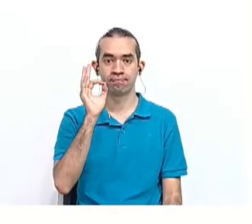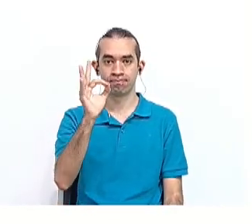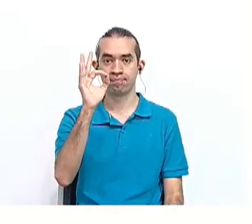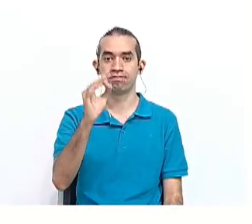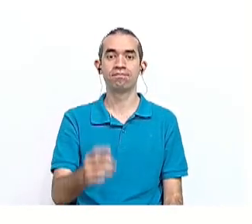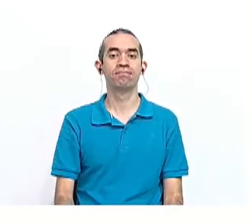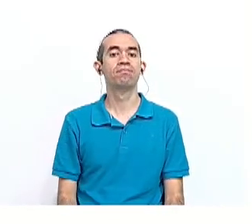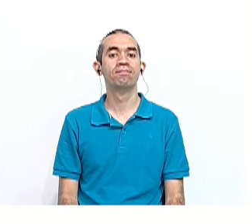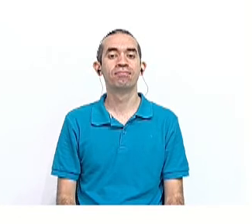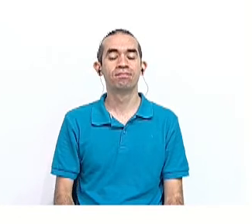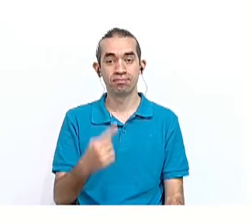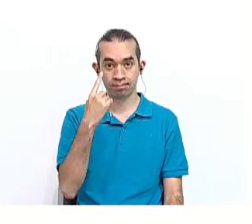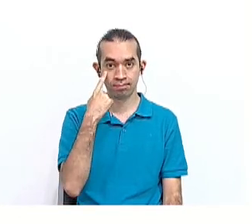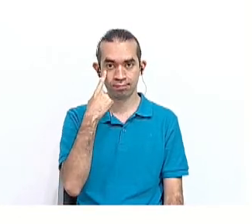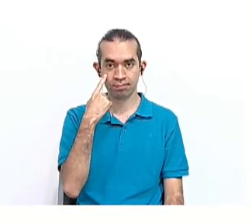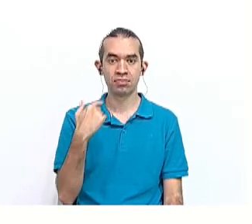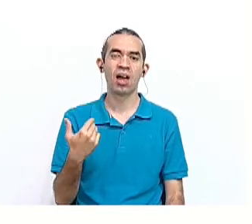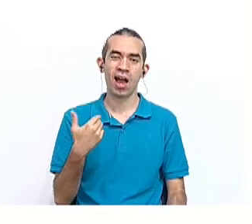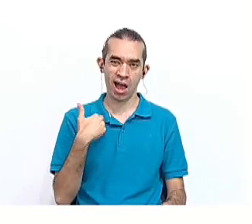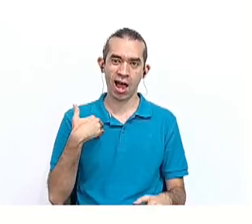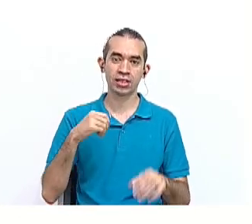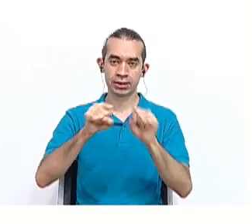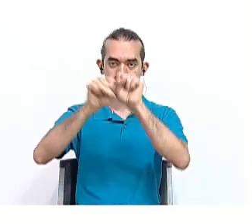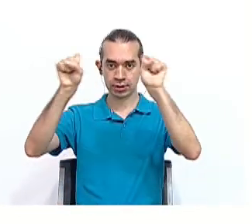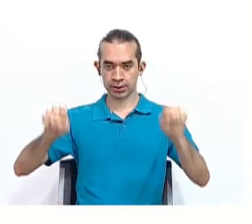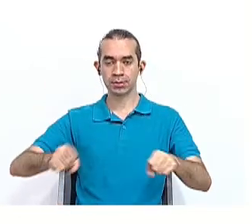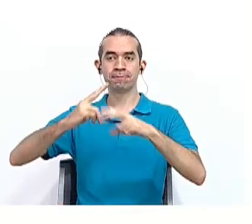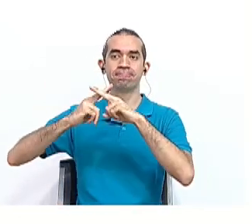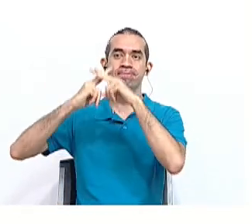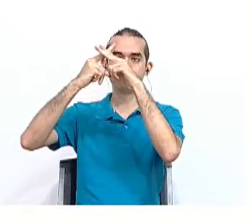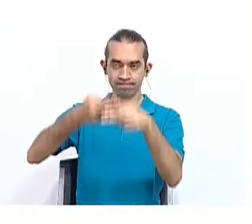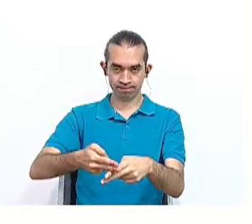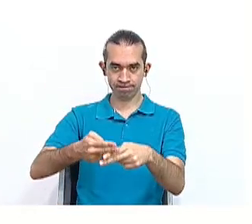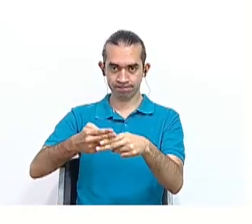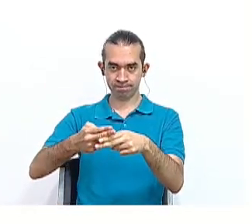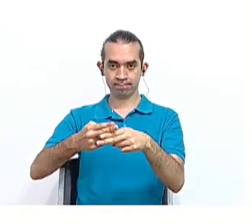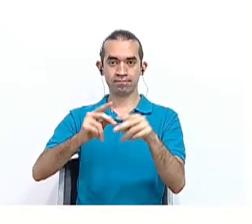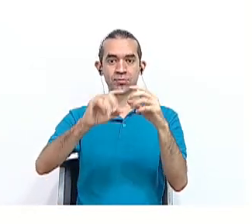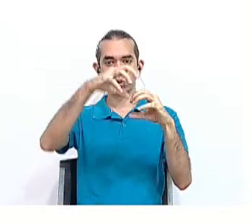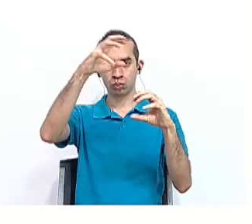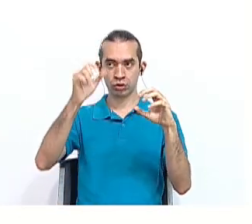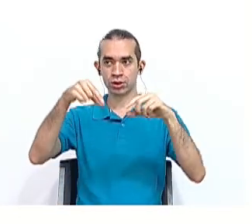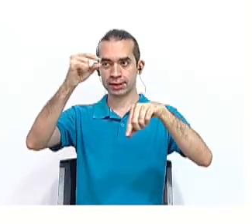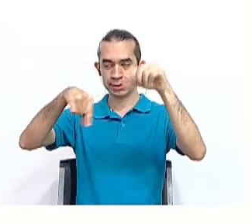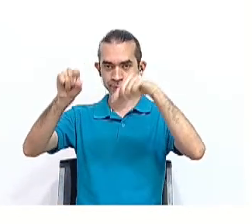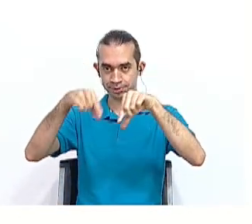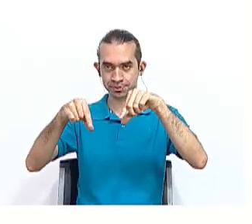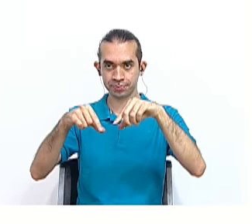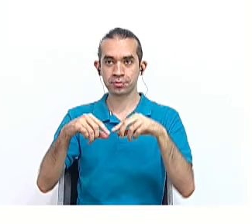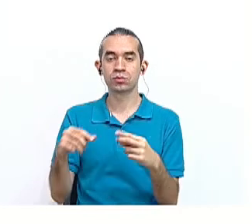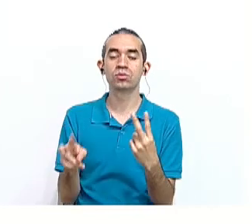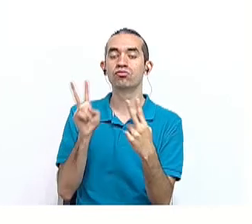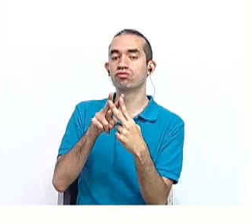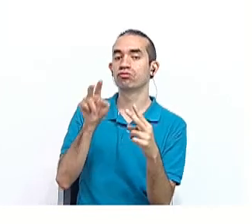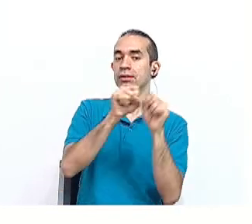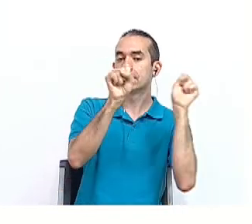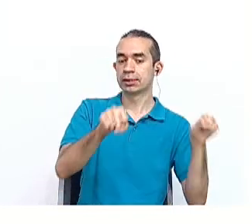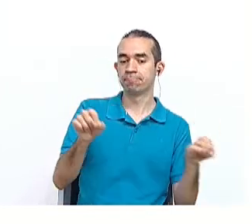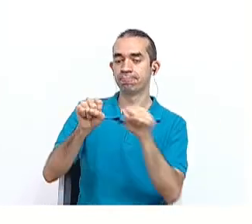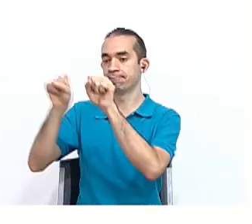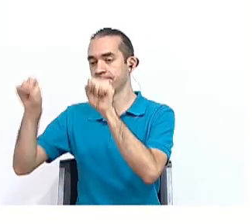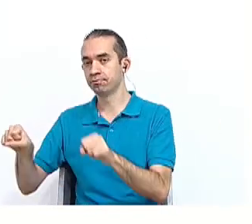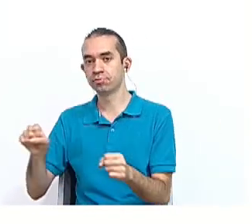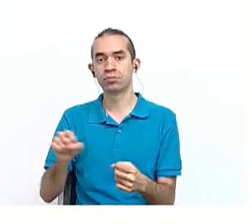Perfecto. Tenemos que existe una nomenclatura para nombrar los compuestos químicos mediante dos sistemas.